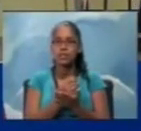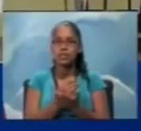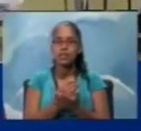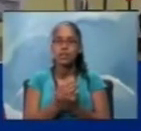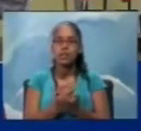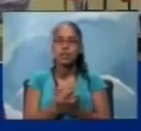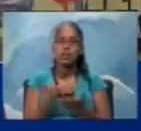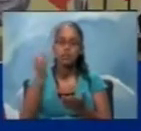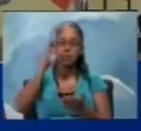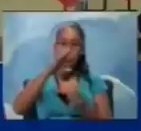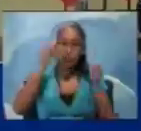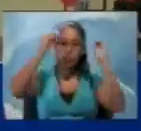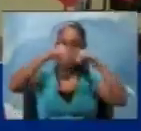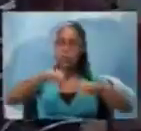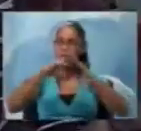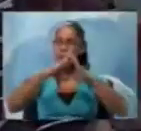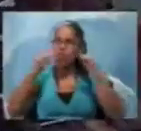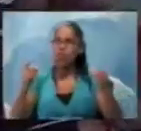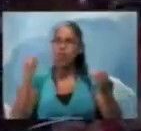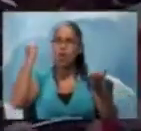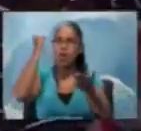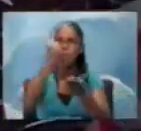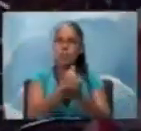¿Estás de acuerdo, cielito?